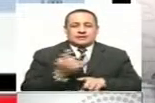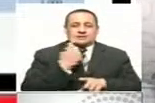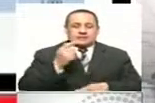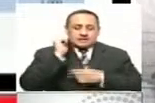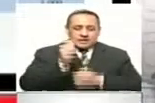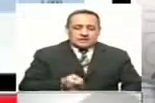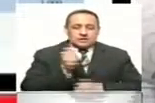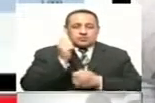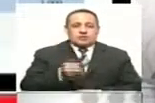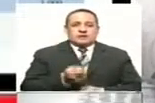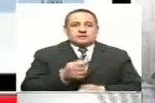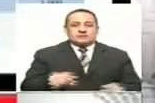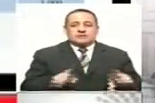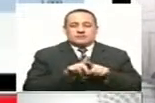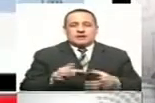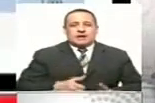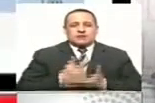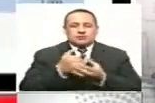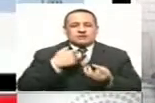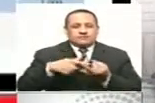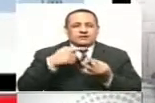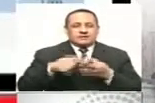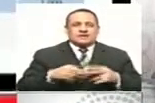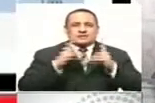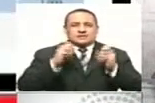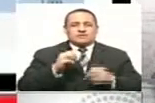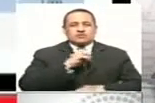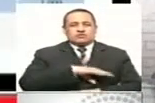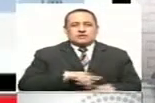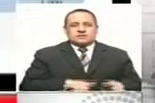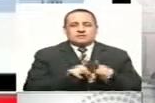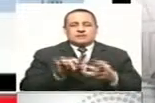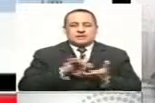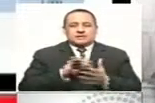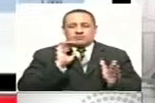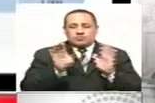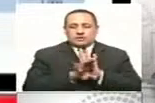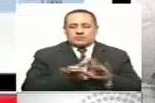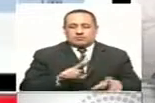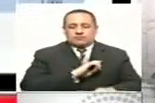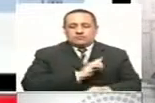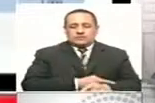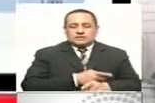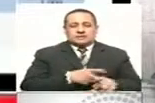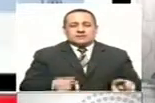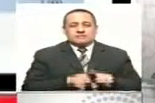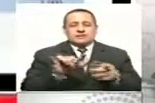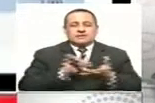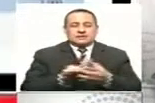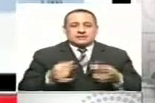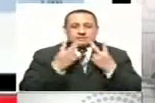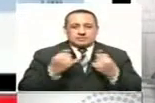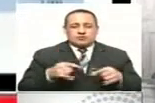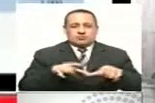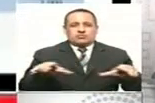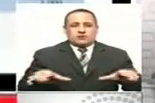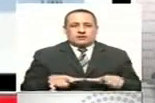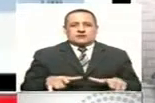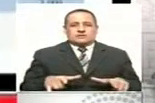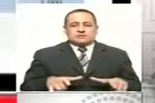agrícolas, asistirlos en temas de asociatividad, por ejemplo, para fortalecer, digamos, su